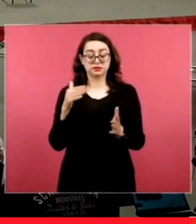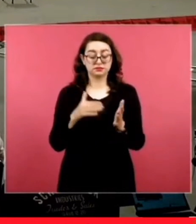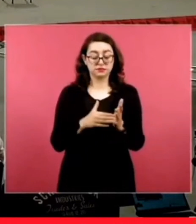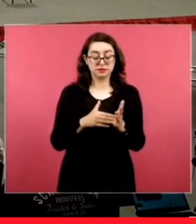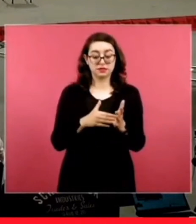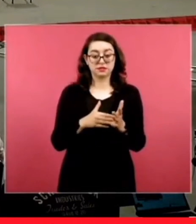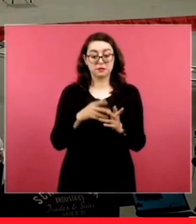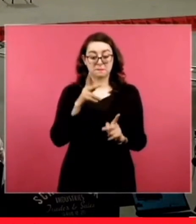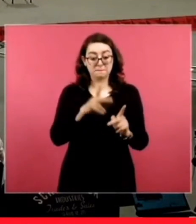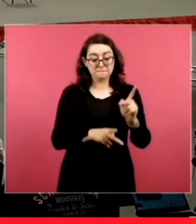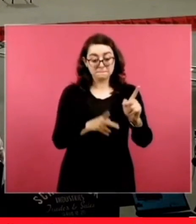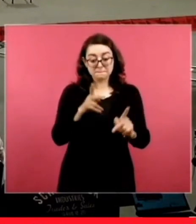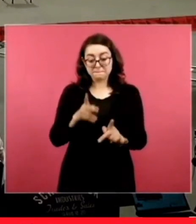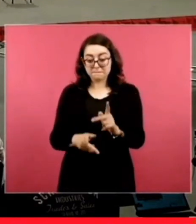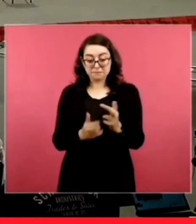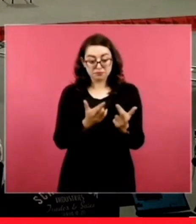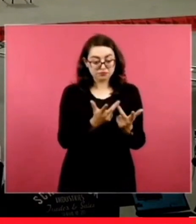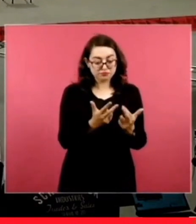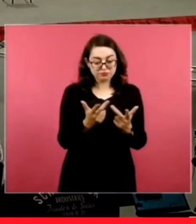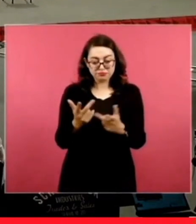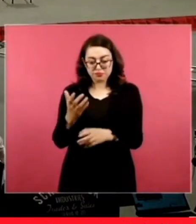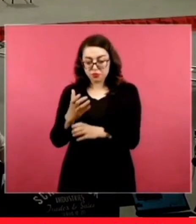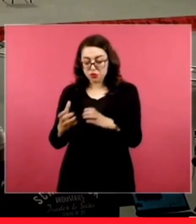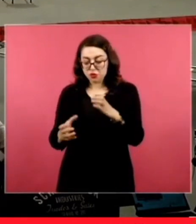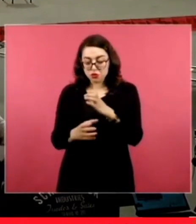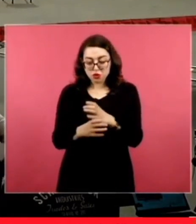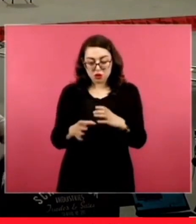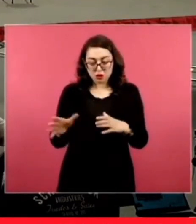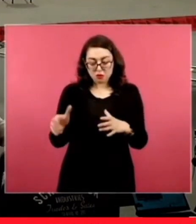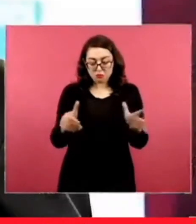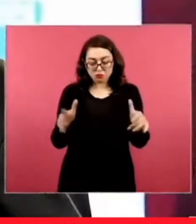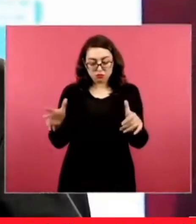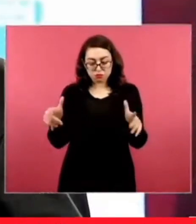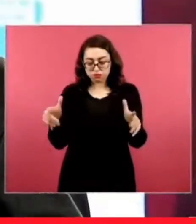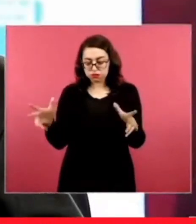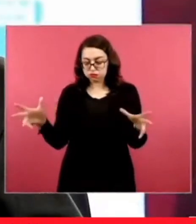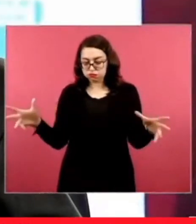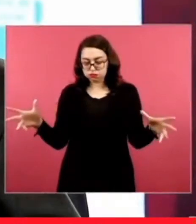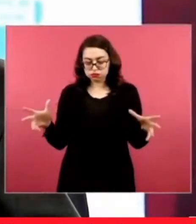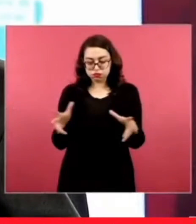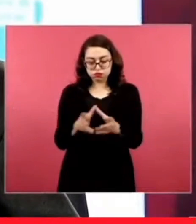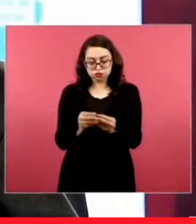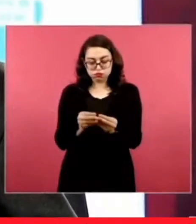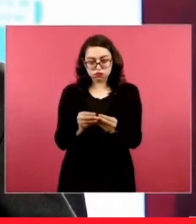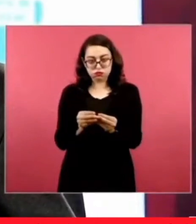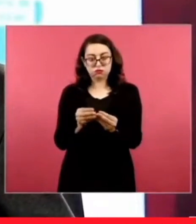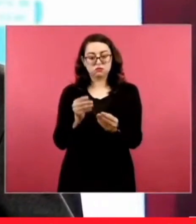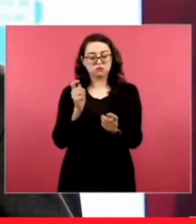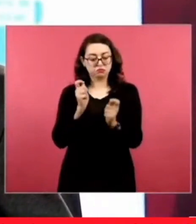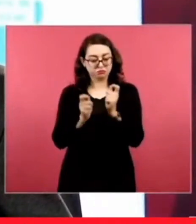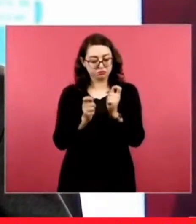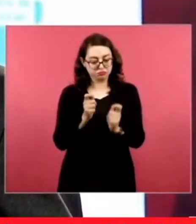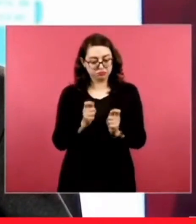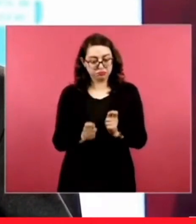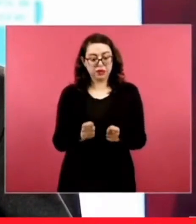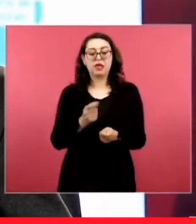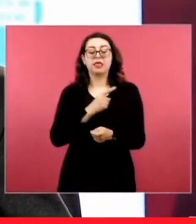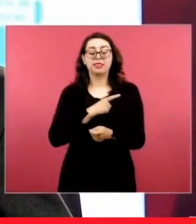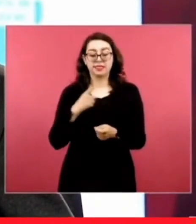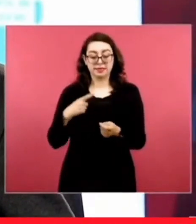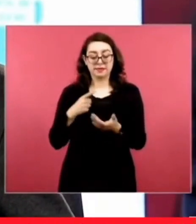1,233,777 fragmentos de cerámica que han podido recuperarse. Obviamente todos ellos tienen que